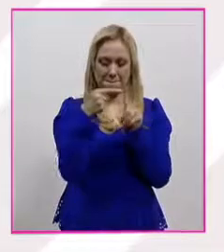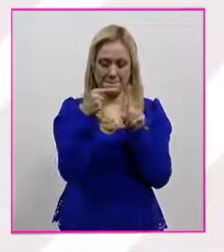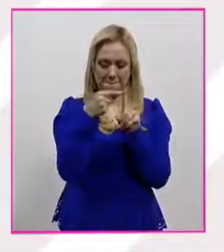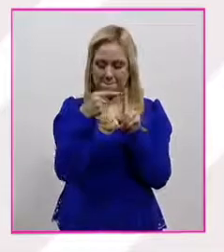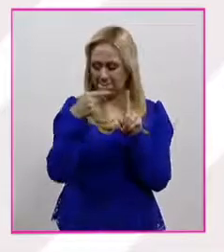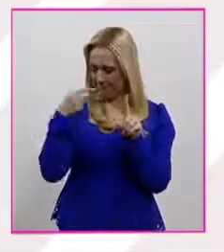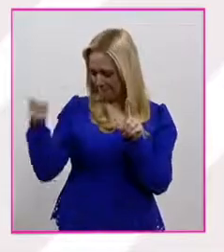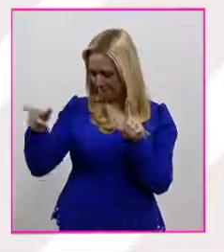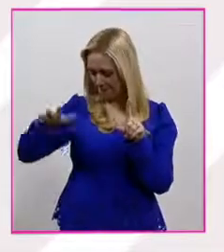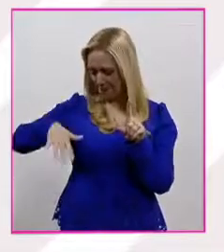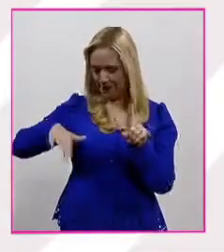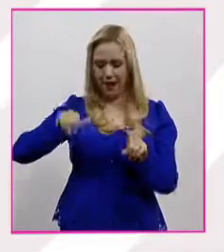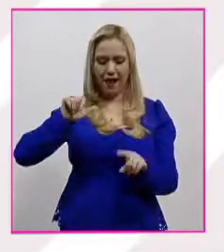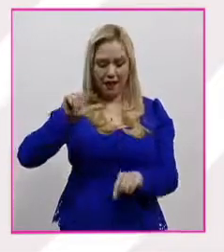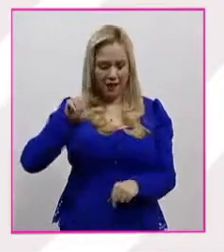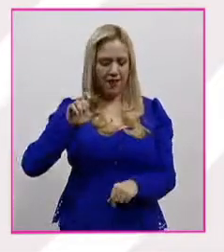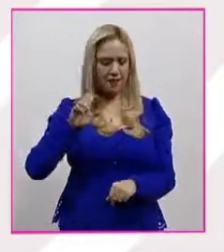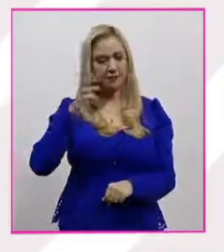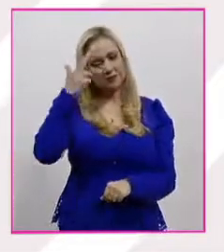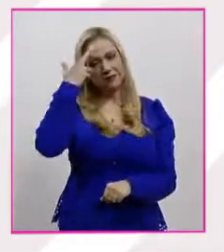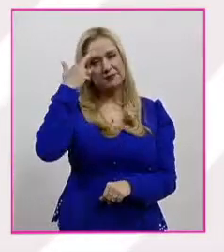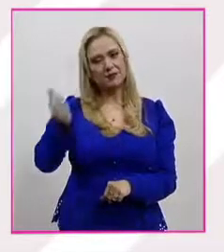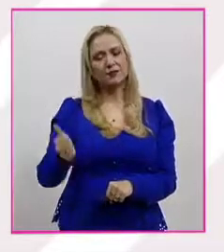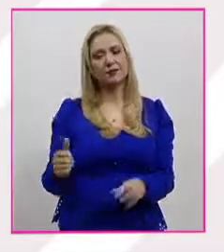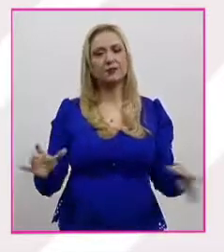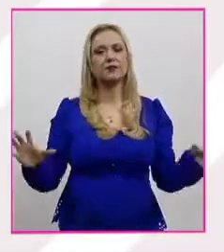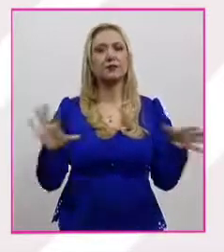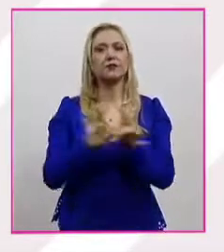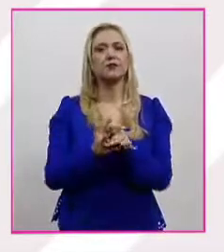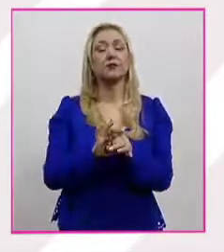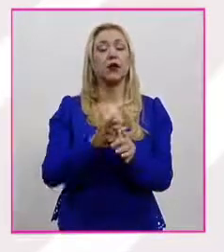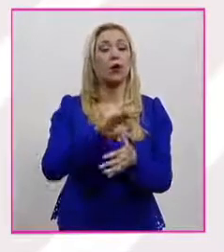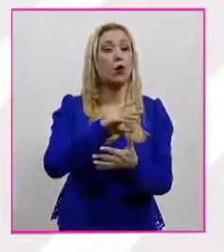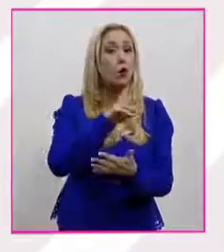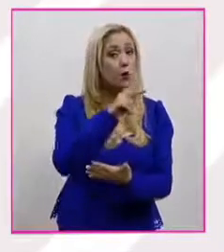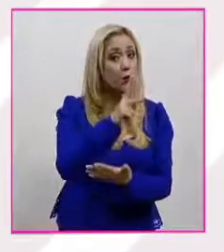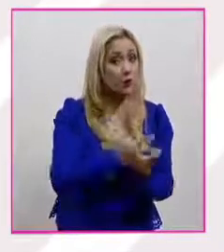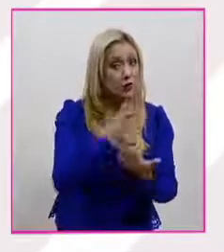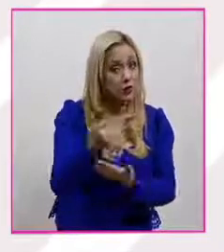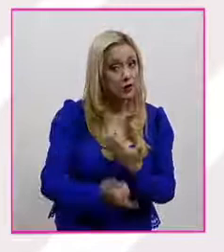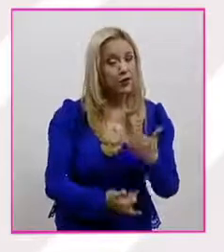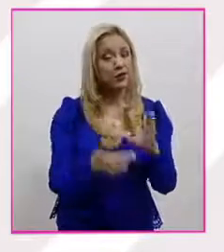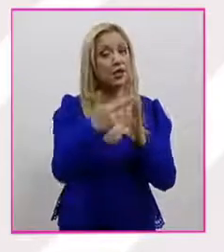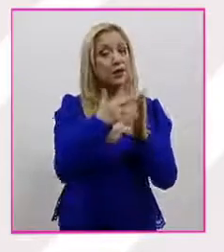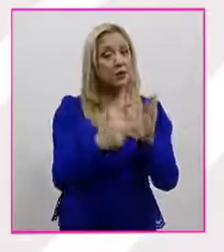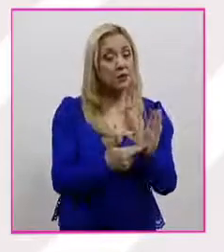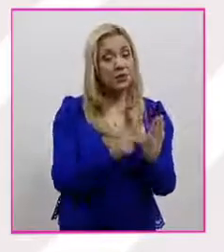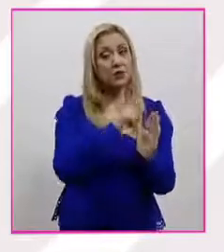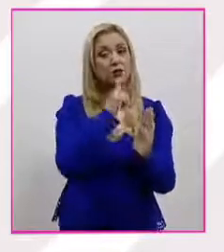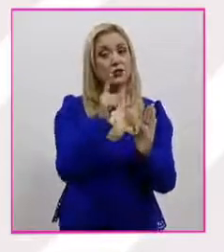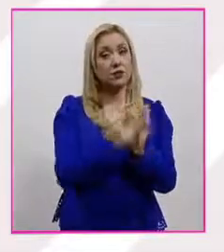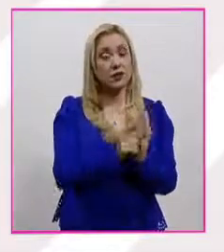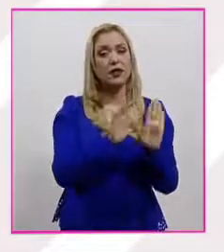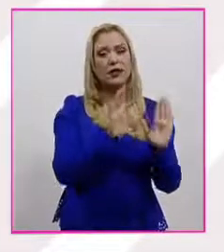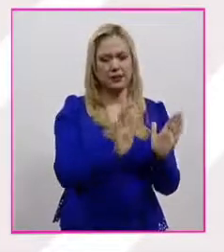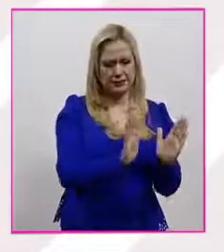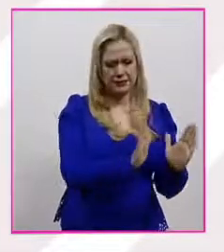Ale y ligarlo no solo con política pública, sino con la forma en que operamos las organizaciones en